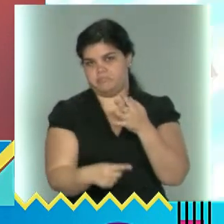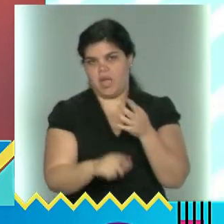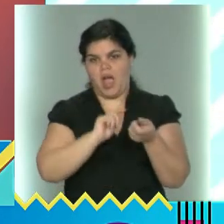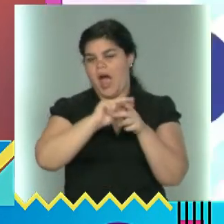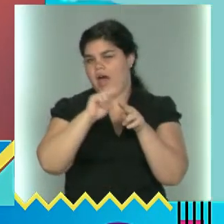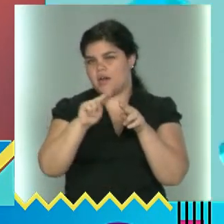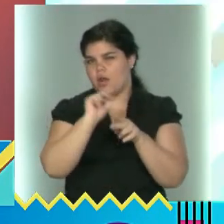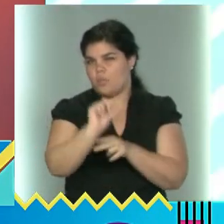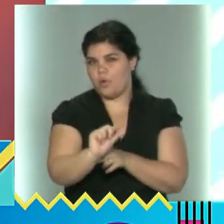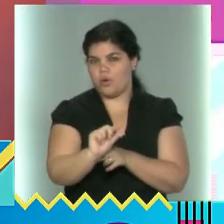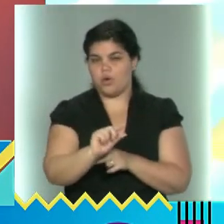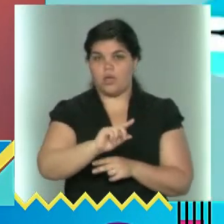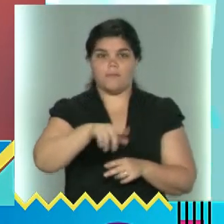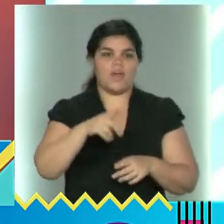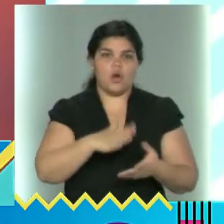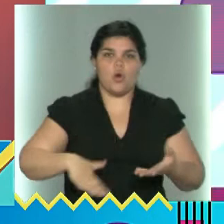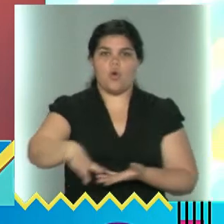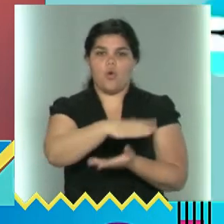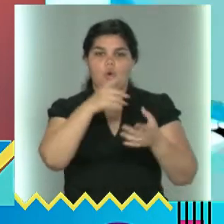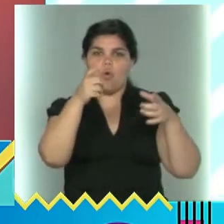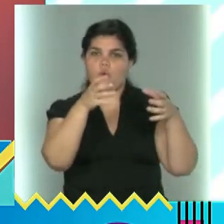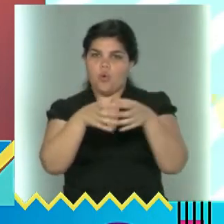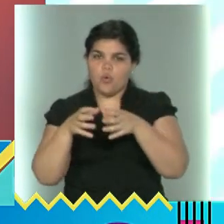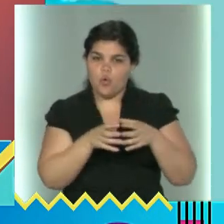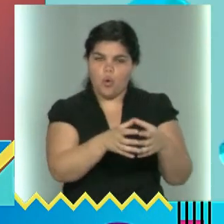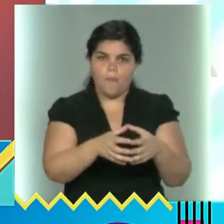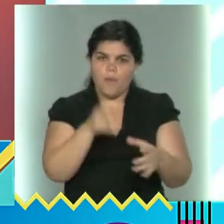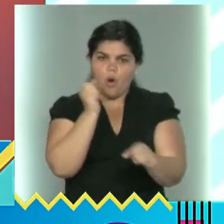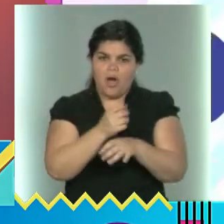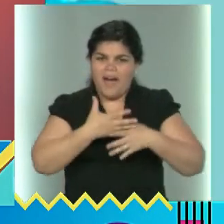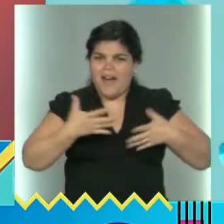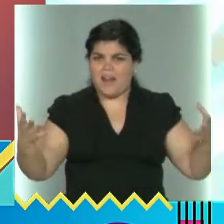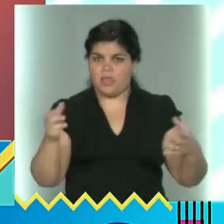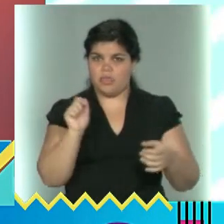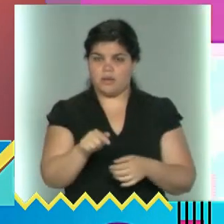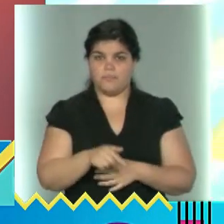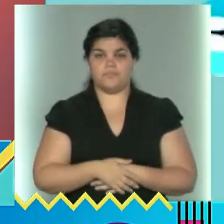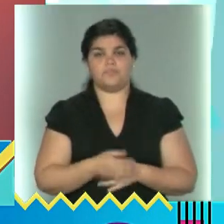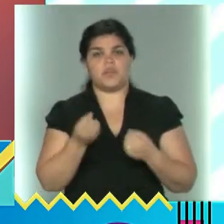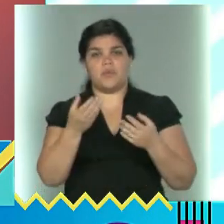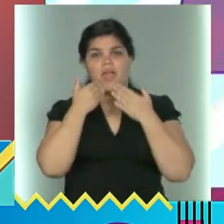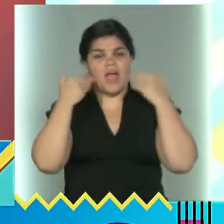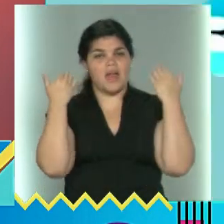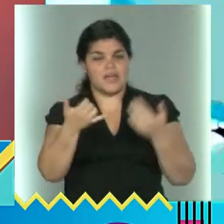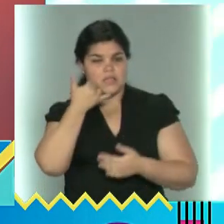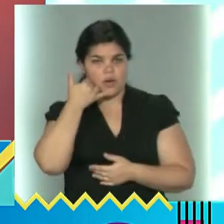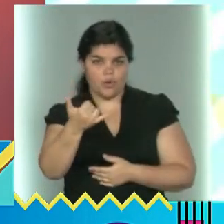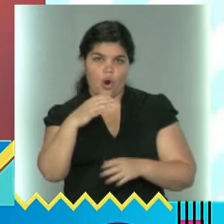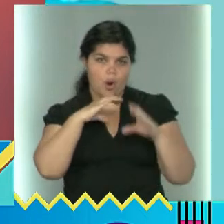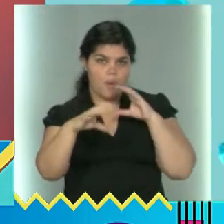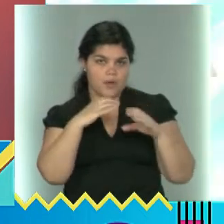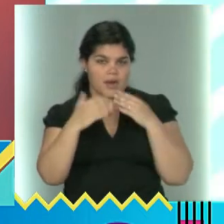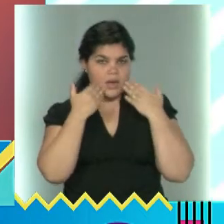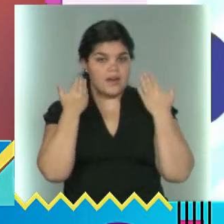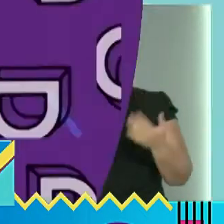es más que nada hay una comunidad gigante trabajando atrás de esto, ¿no? Joaquín, te agradecemos muchísimo la comunicación y sobre todo